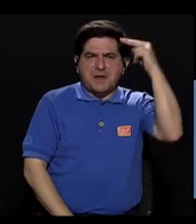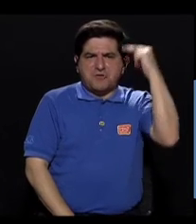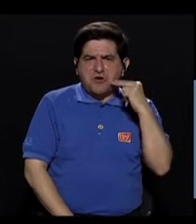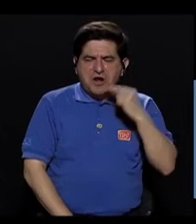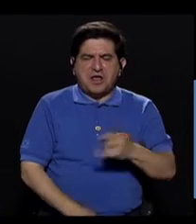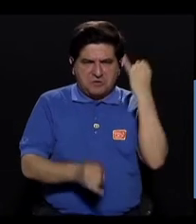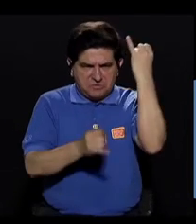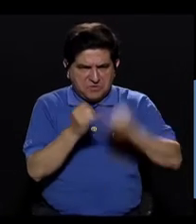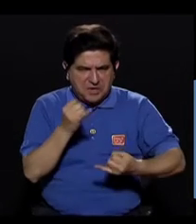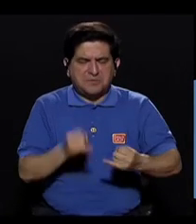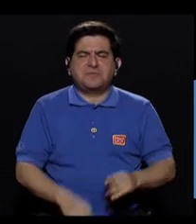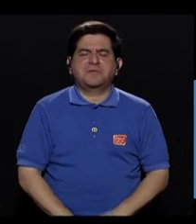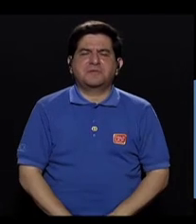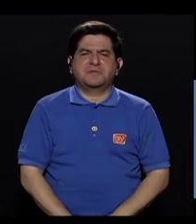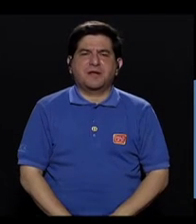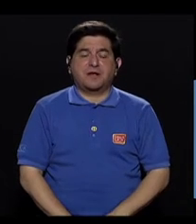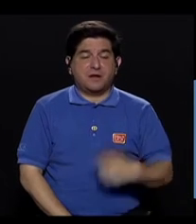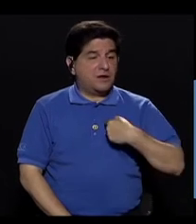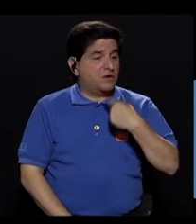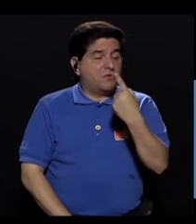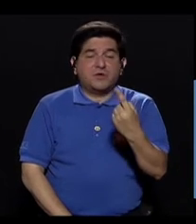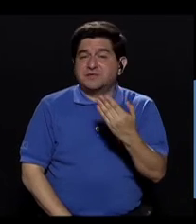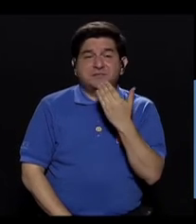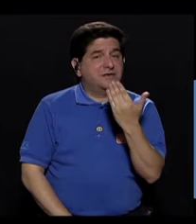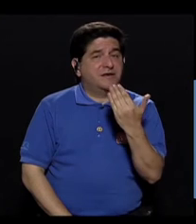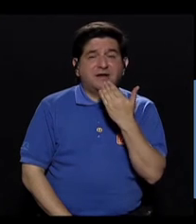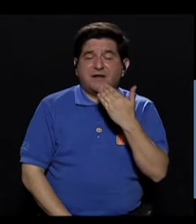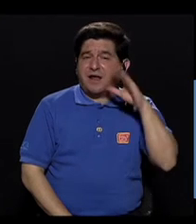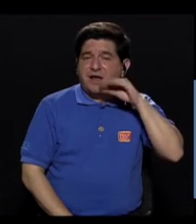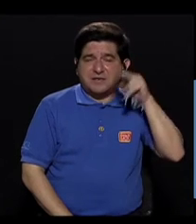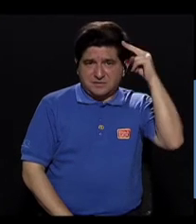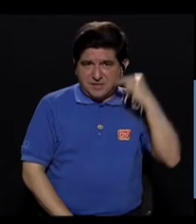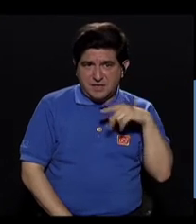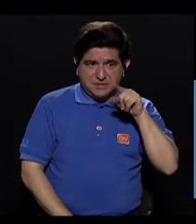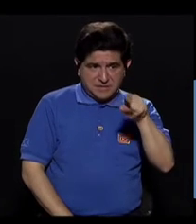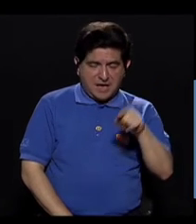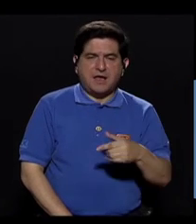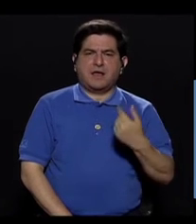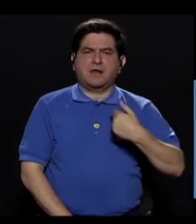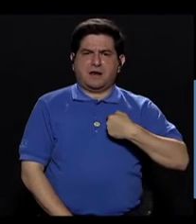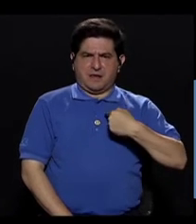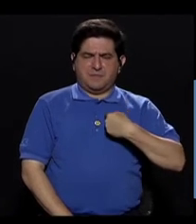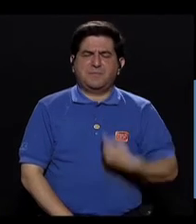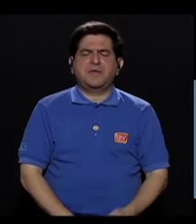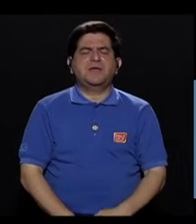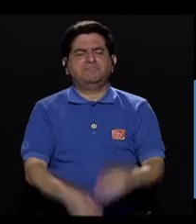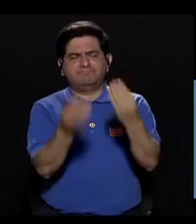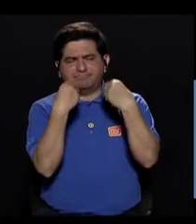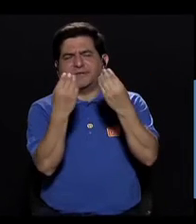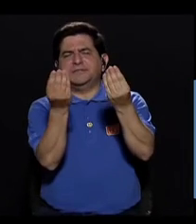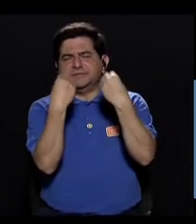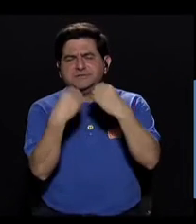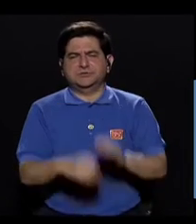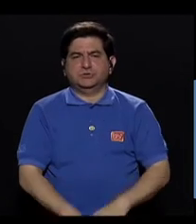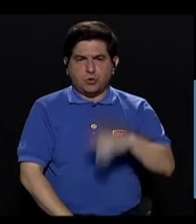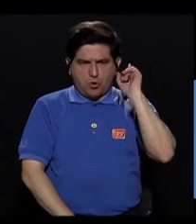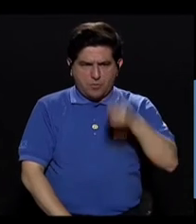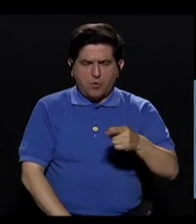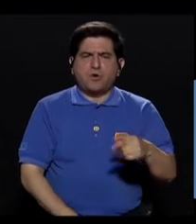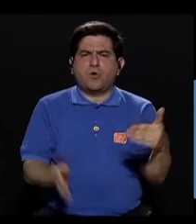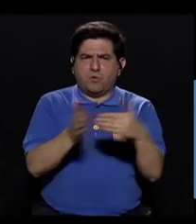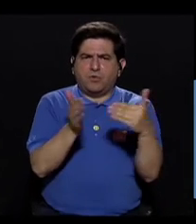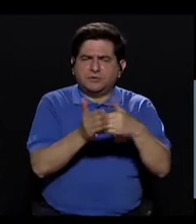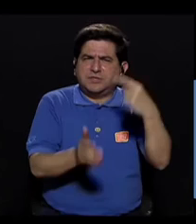ha sido para mí un gran maestro. Me obligó a reconsiderar y simplificar mi vida. Aprendí que más que huir de los problemas es